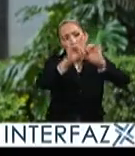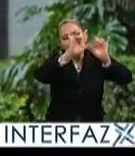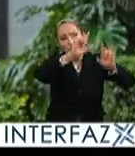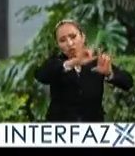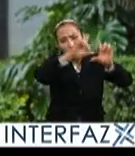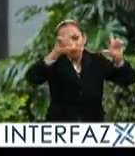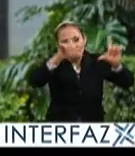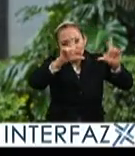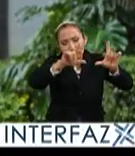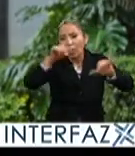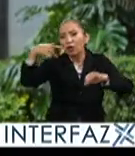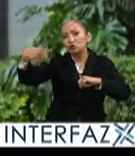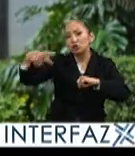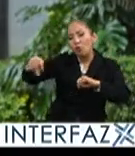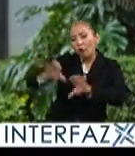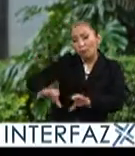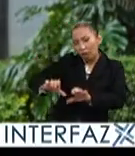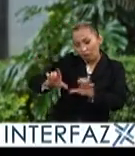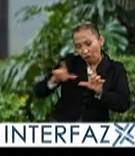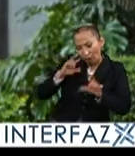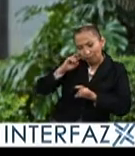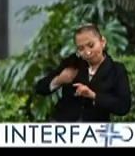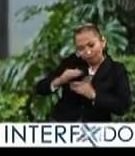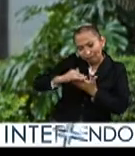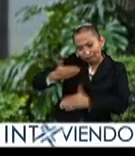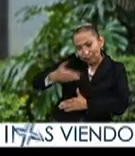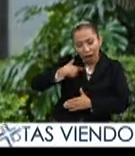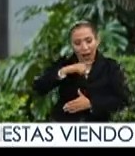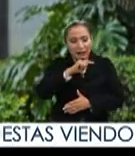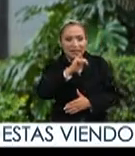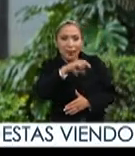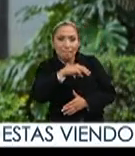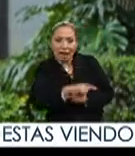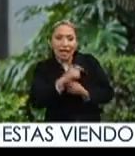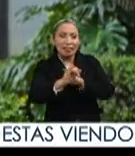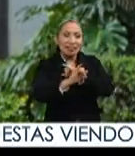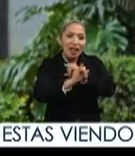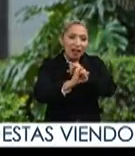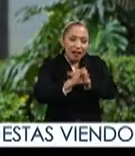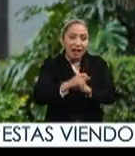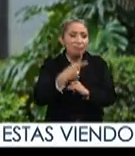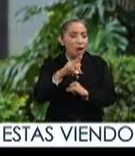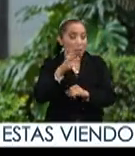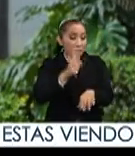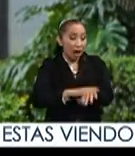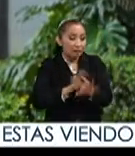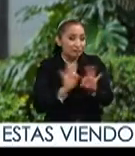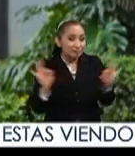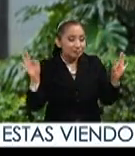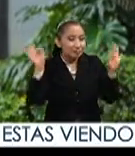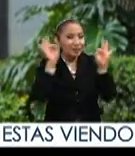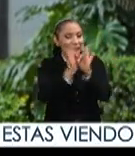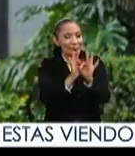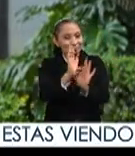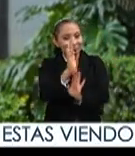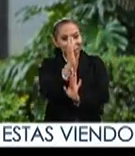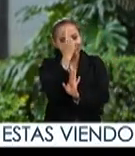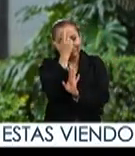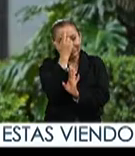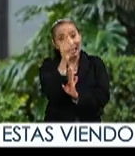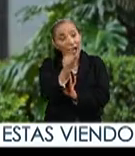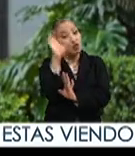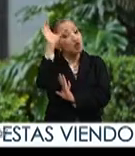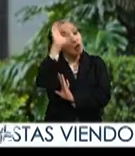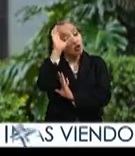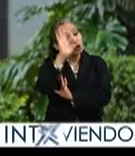de la pantalla de su computadora, a través de streaming, de redes sociales, pero mucho más importante, recuerde que